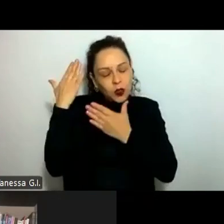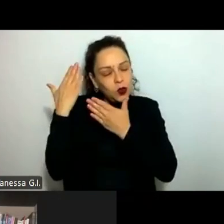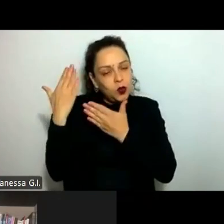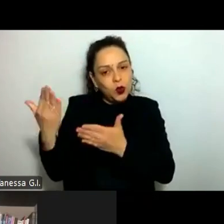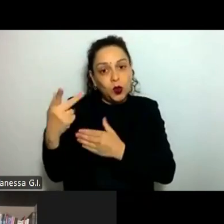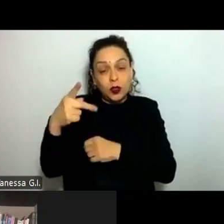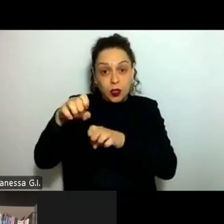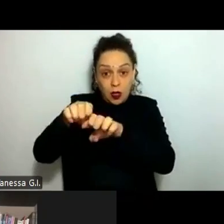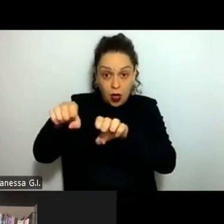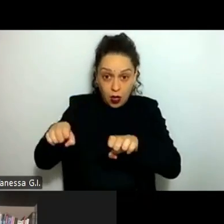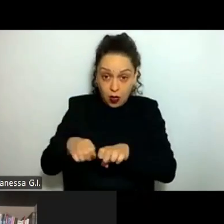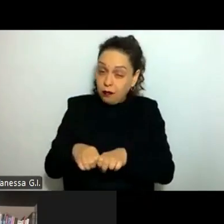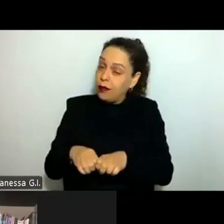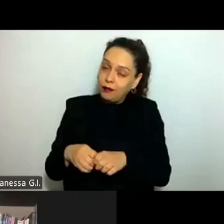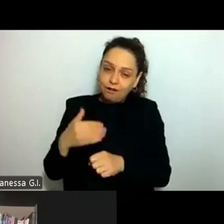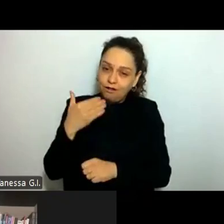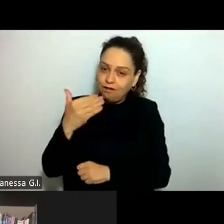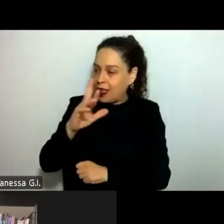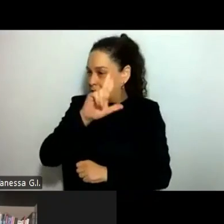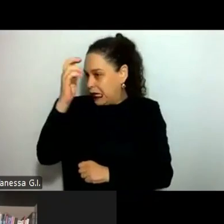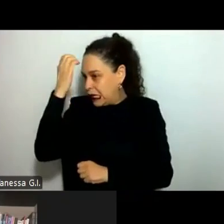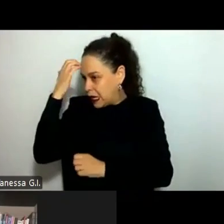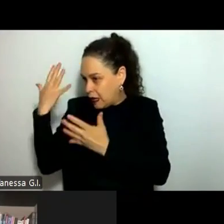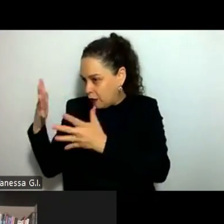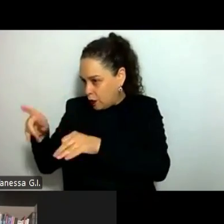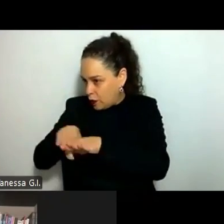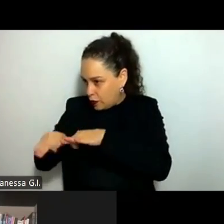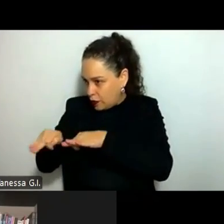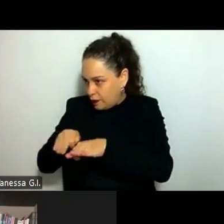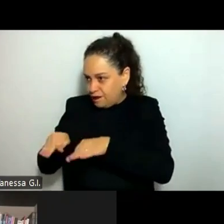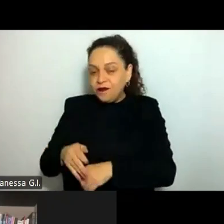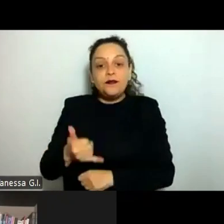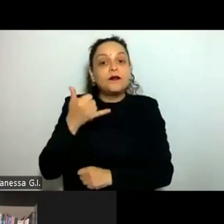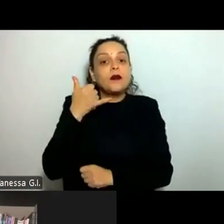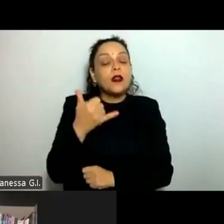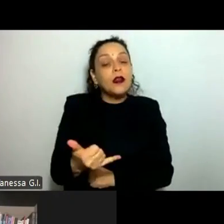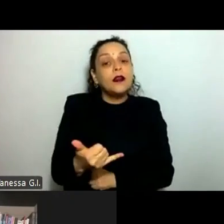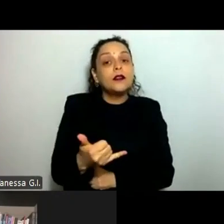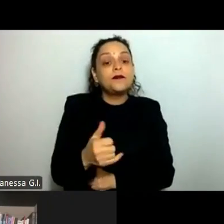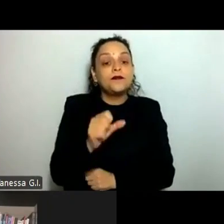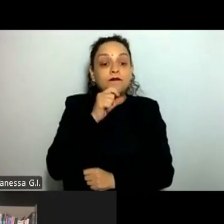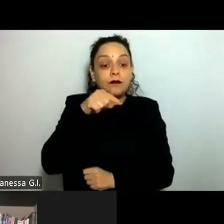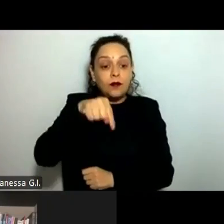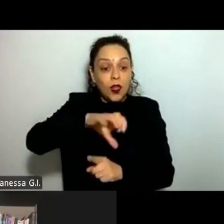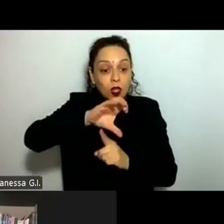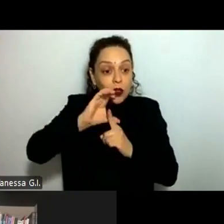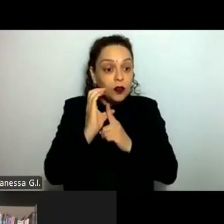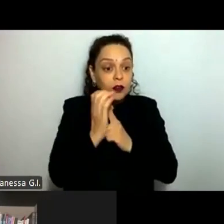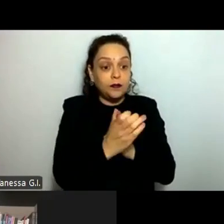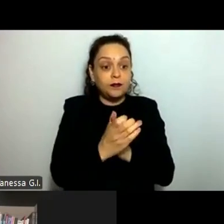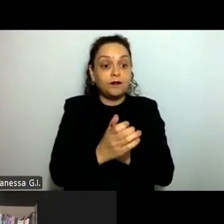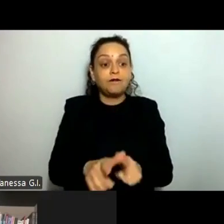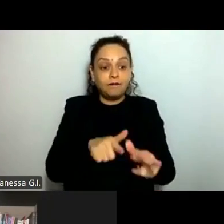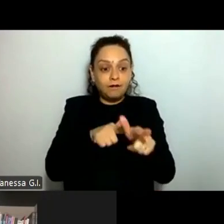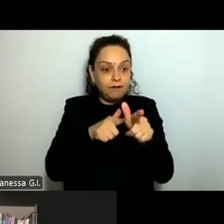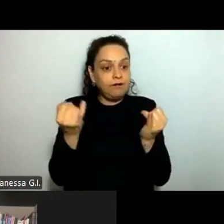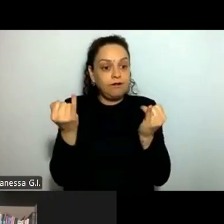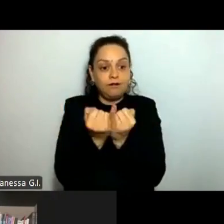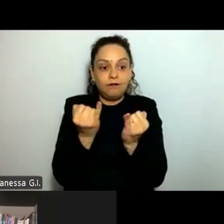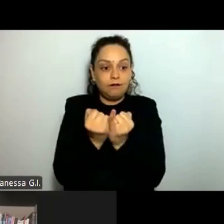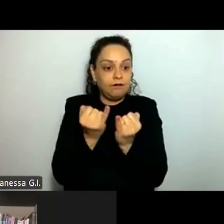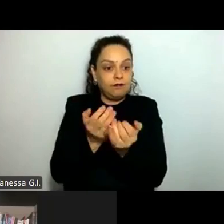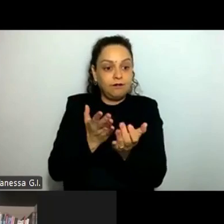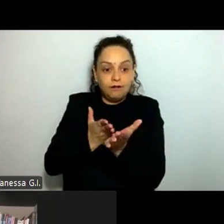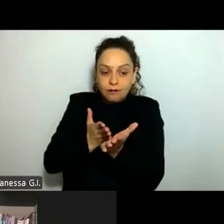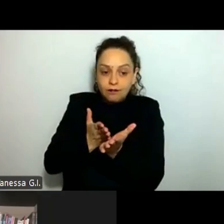cuerpo técnico y bueno, pues haciendo votos también porque esta comisión pues siga trabajando por ese mismo sentido. Hay